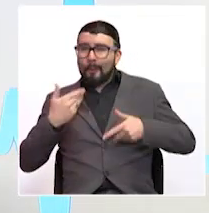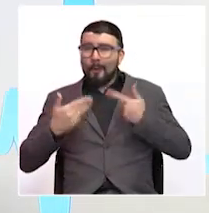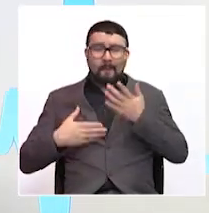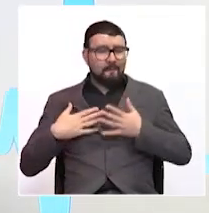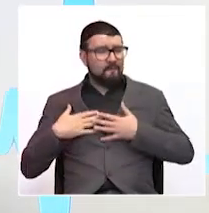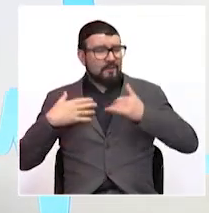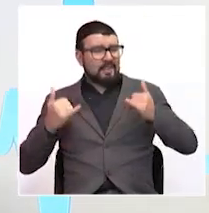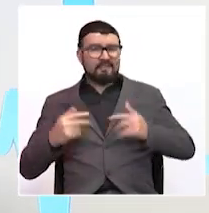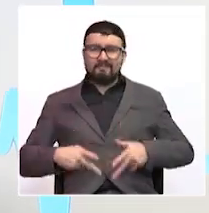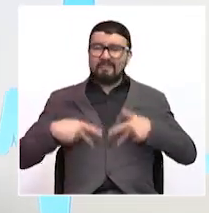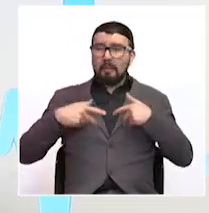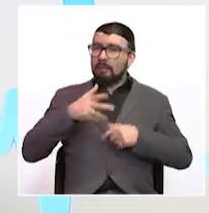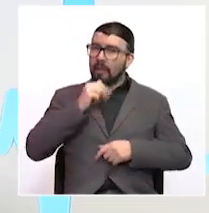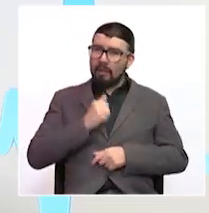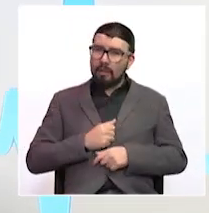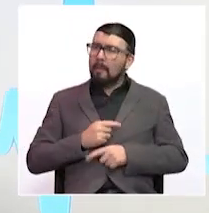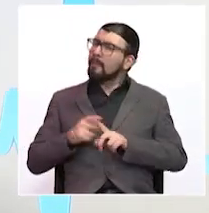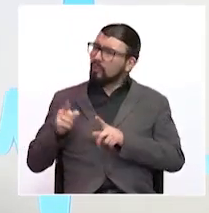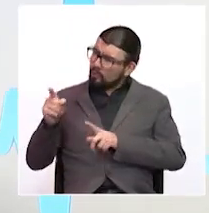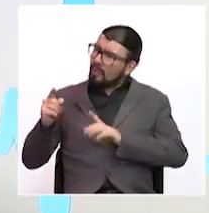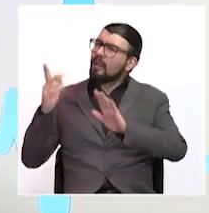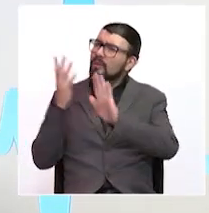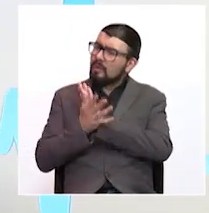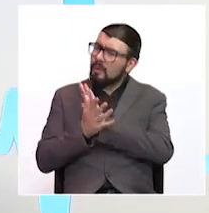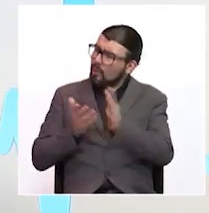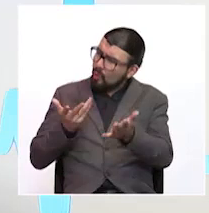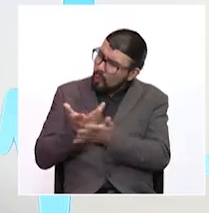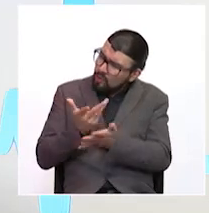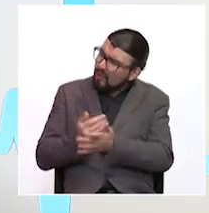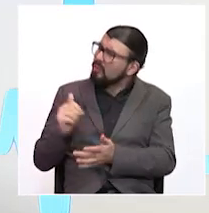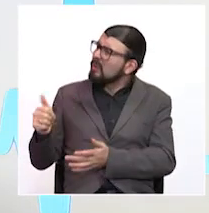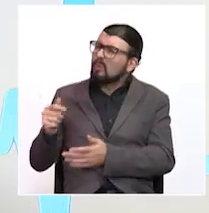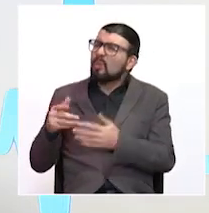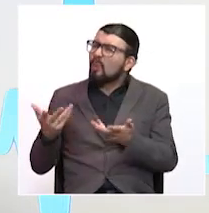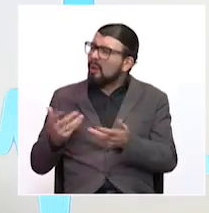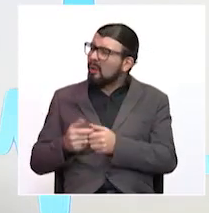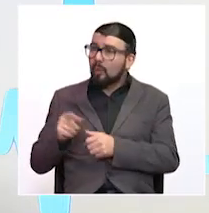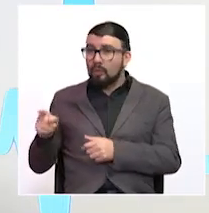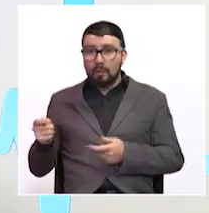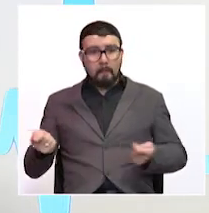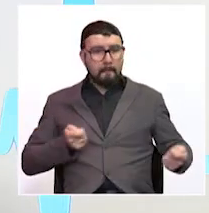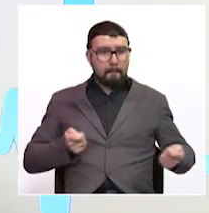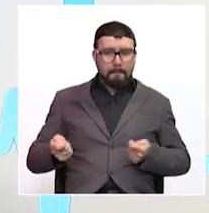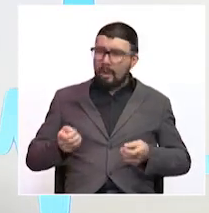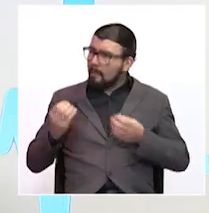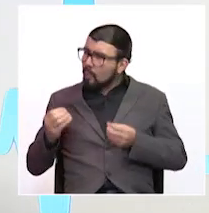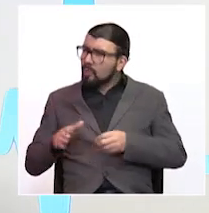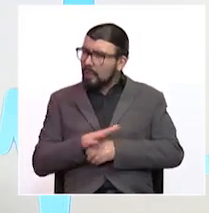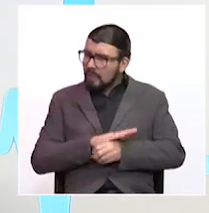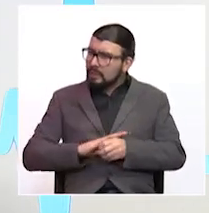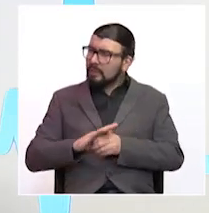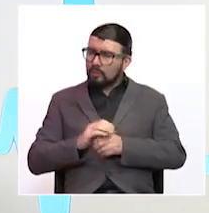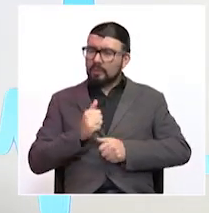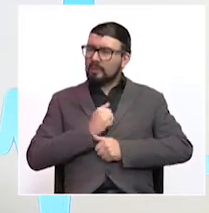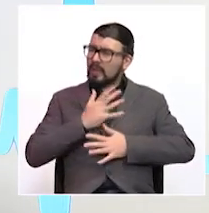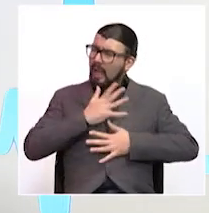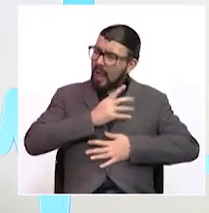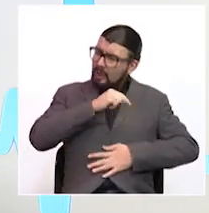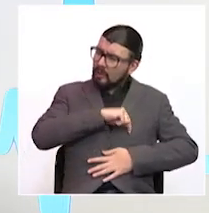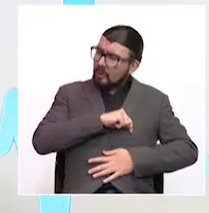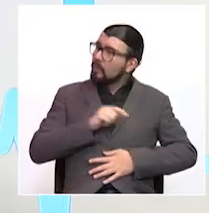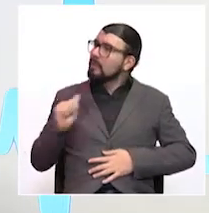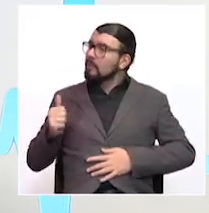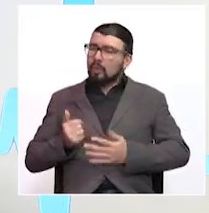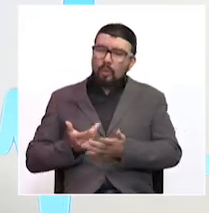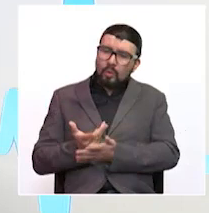qué mensaje usted nos dejaría doctor eduardo usted que maneja tantas situaciones del alma para para como consejo